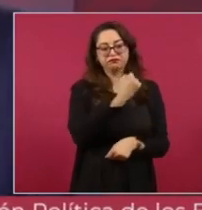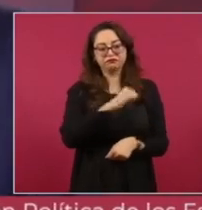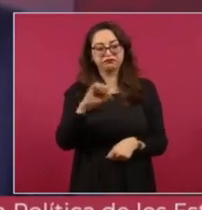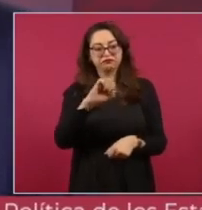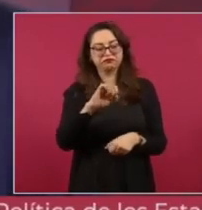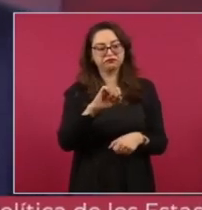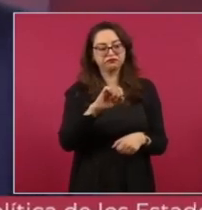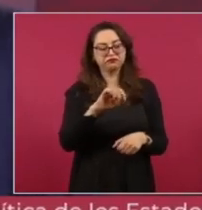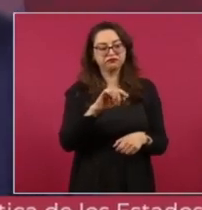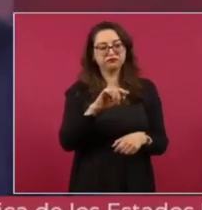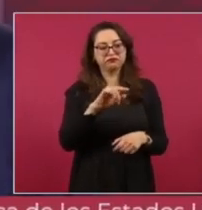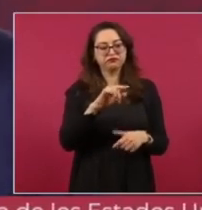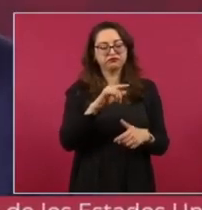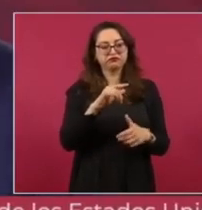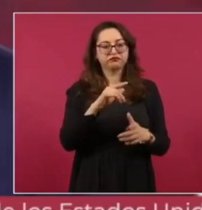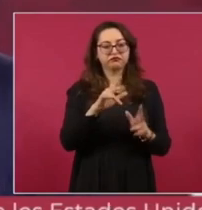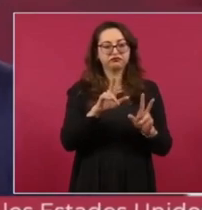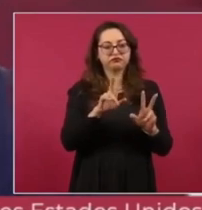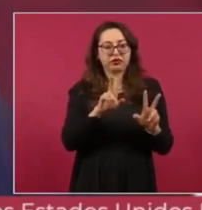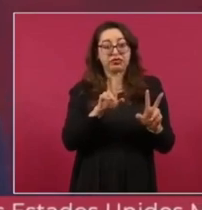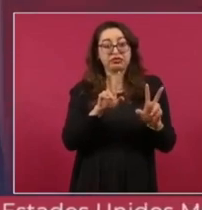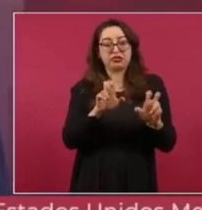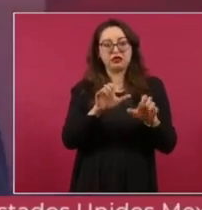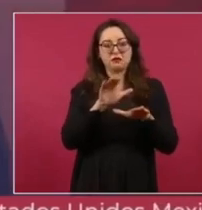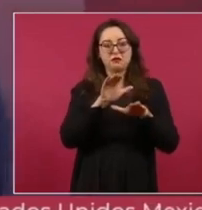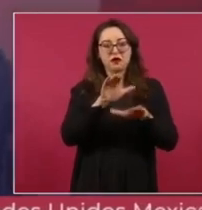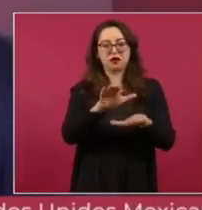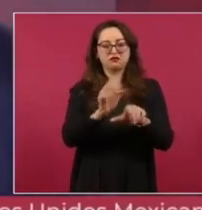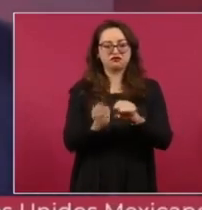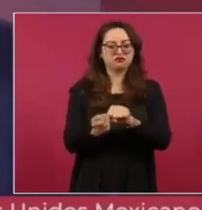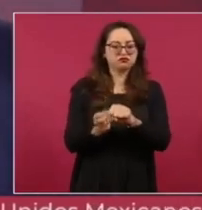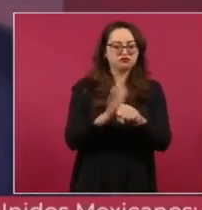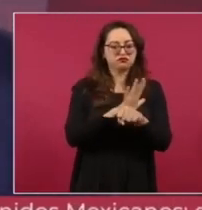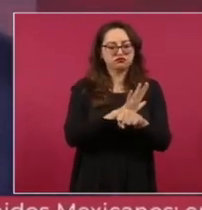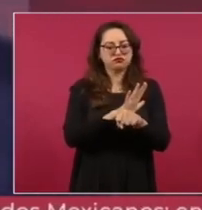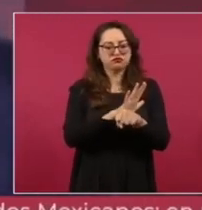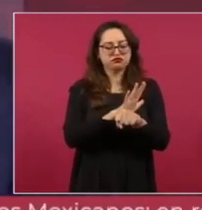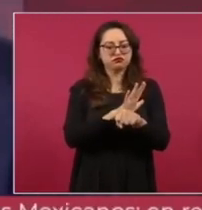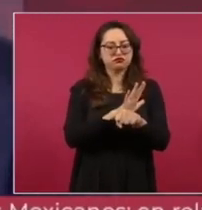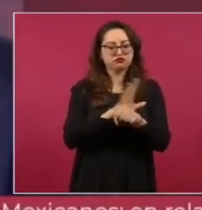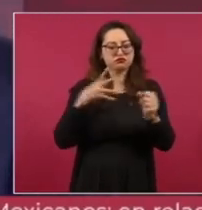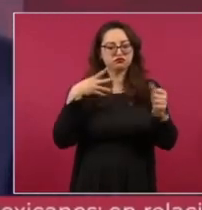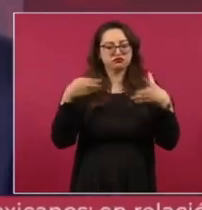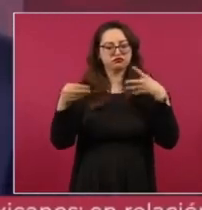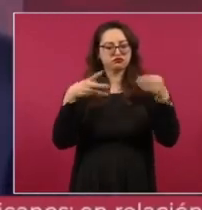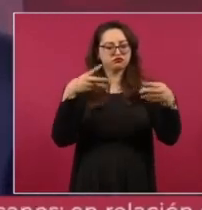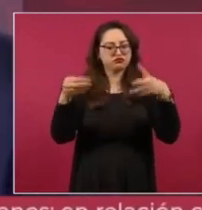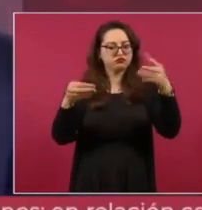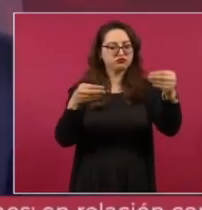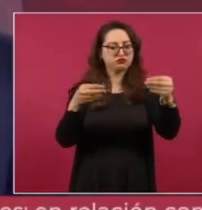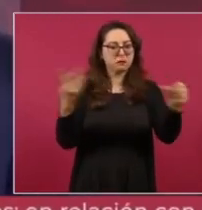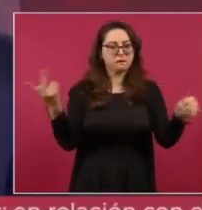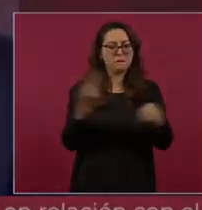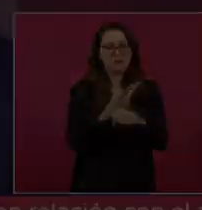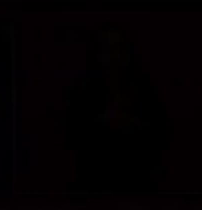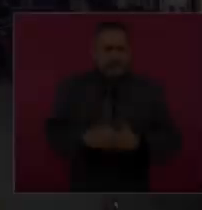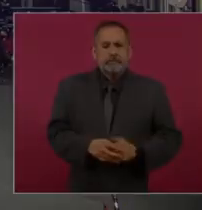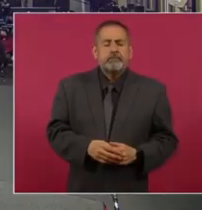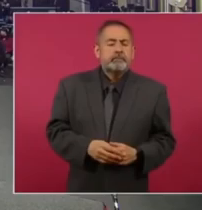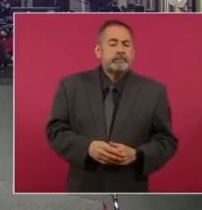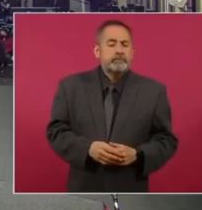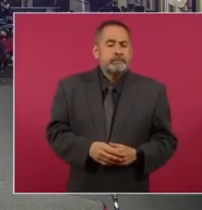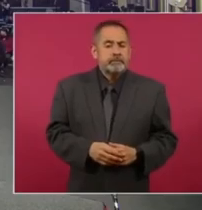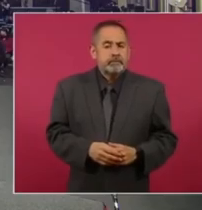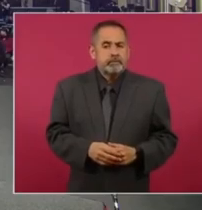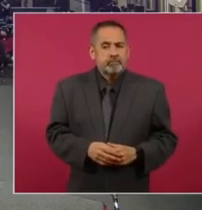declaratoria de fin de la pandemia del COVID.